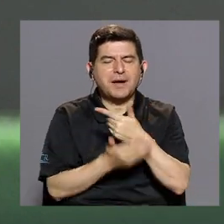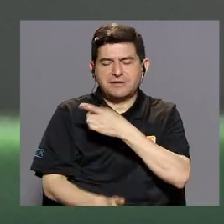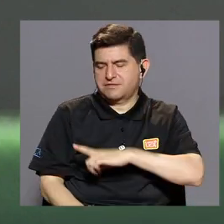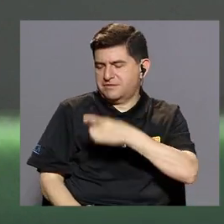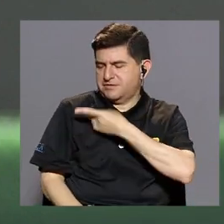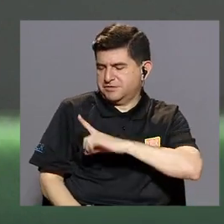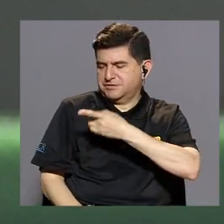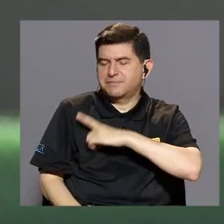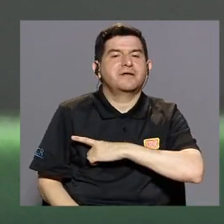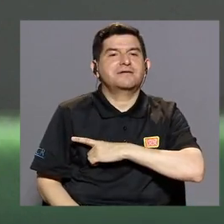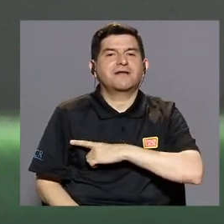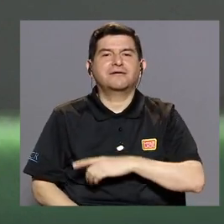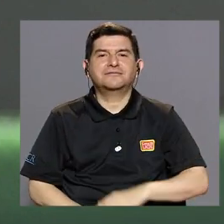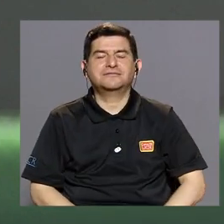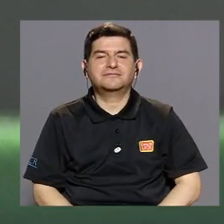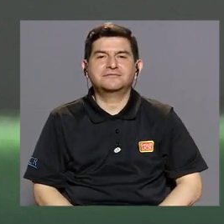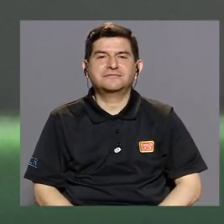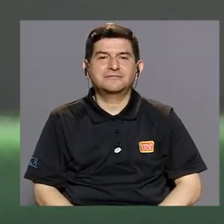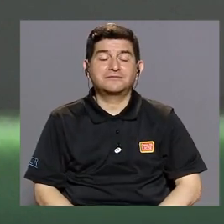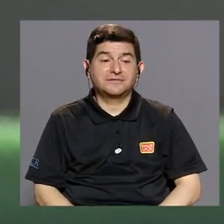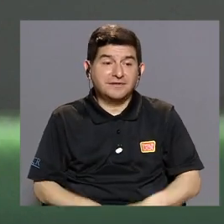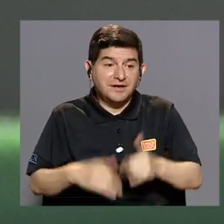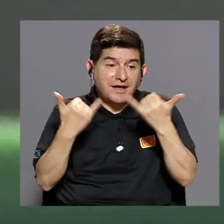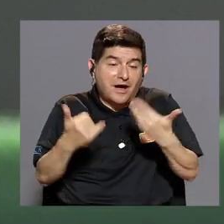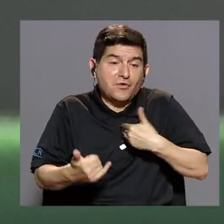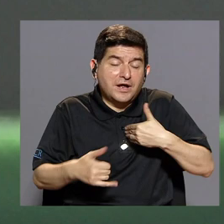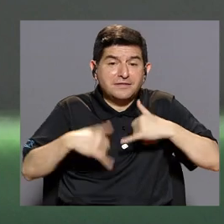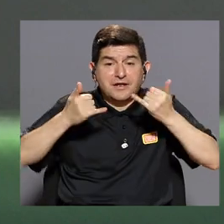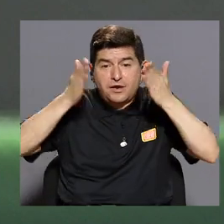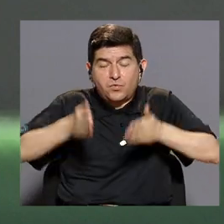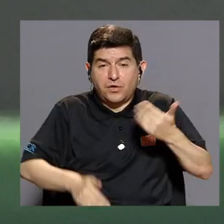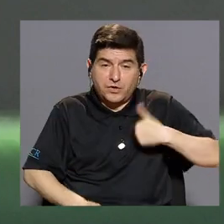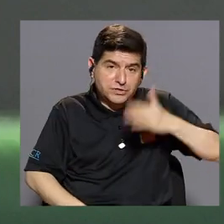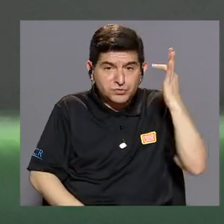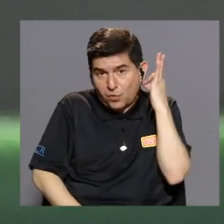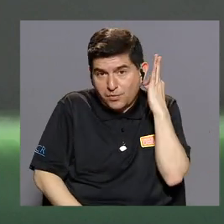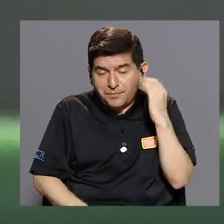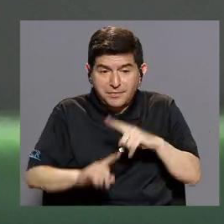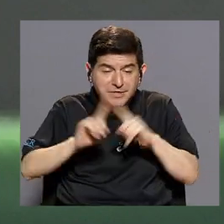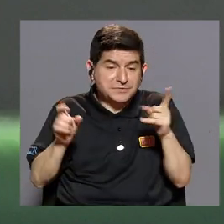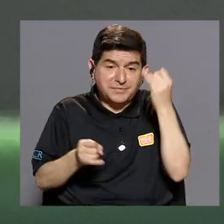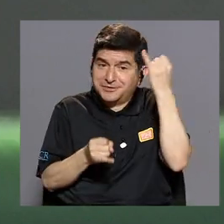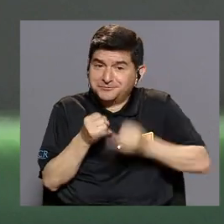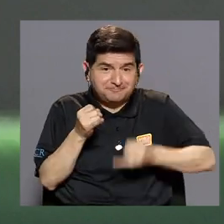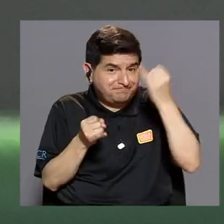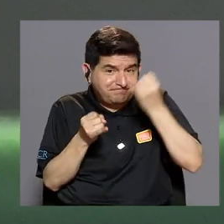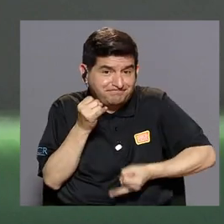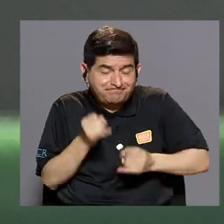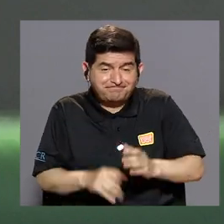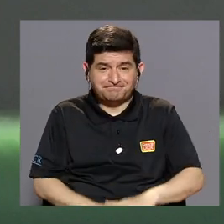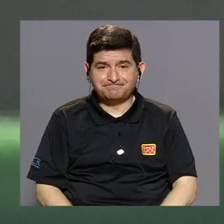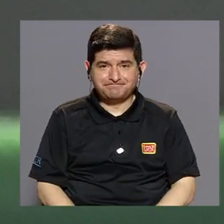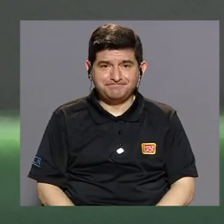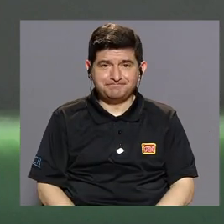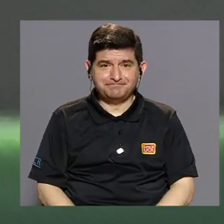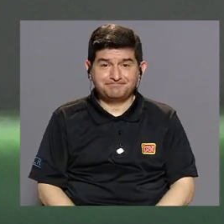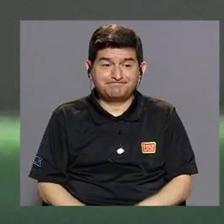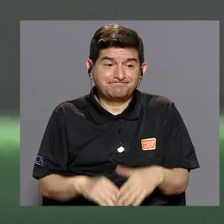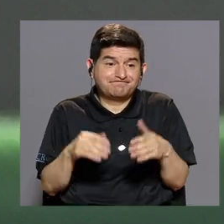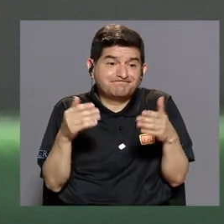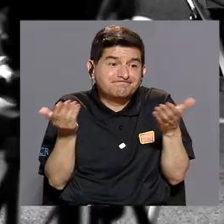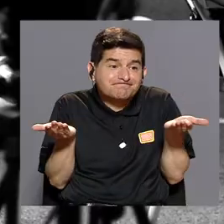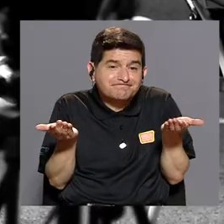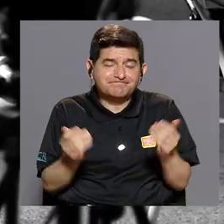de disciplina, ¿verdad? Que deben tener ahora los y las jugadoras, pero al fin y al cabo,